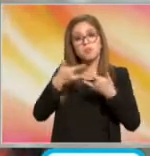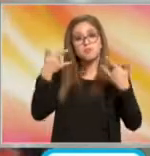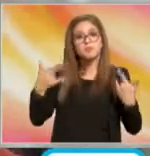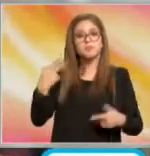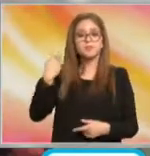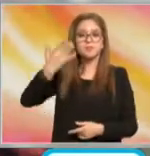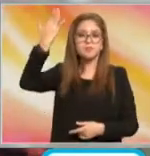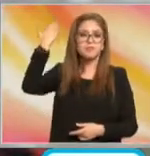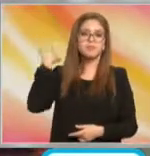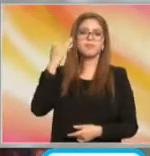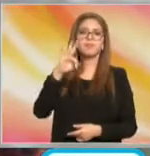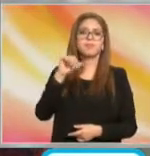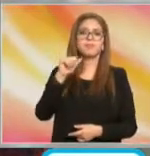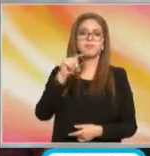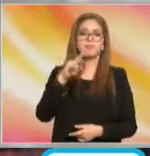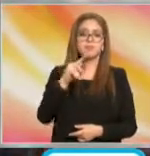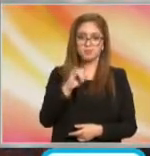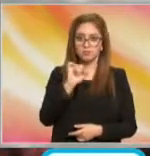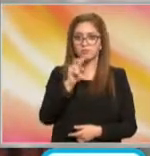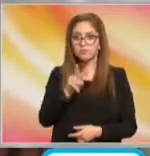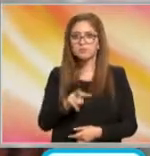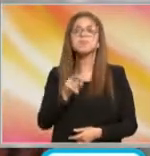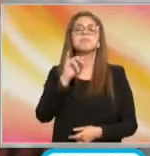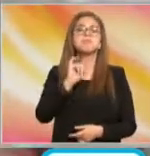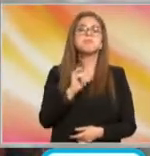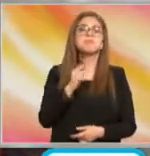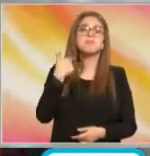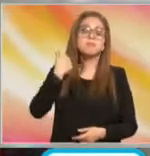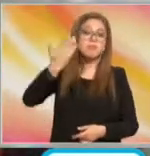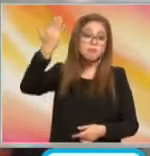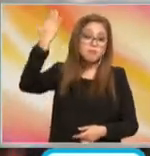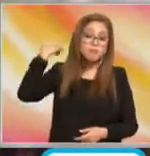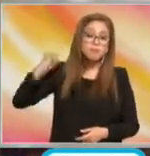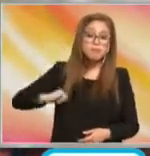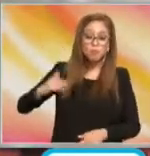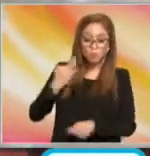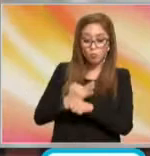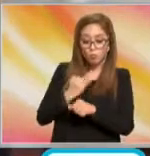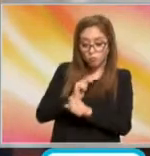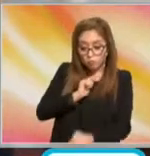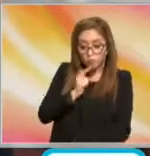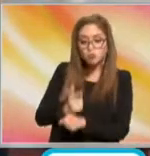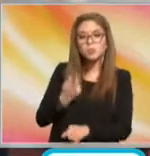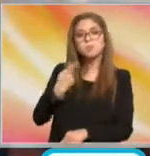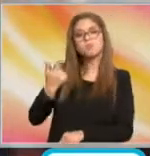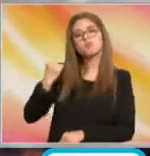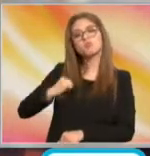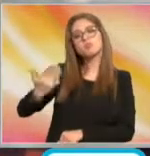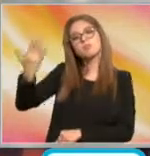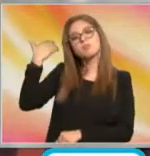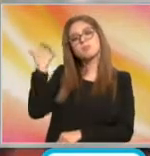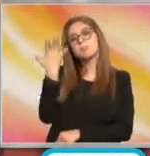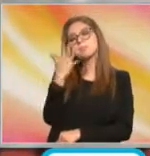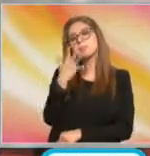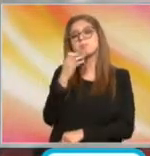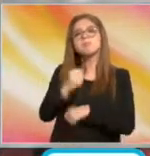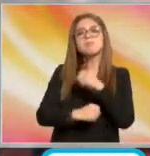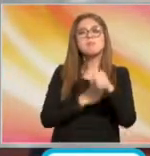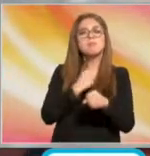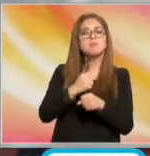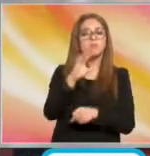¿no? Sí, claro. Sí. Se acaba de descubrir, aunque ya estaba. Sí, bueno, él es de los 40 su obra, ¿no?